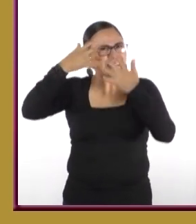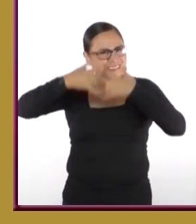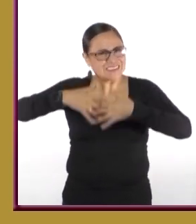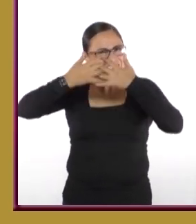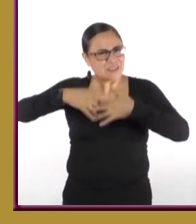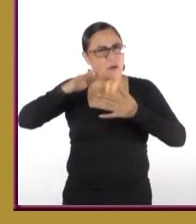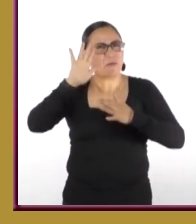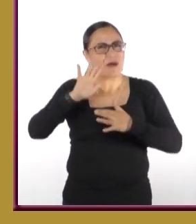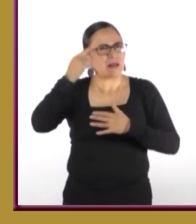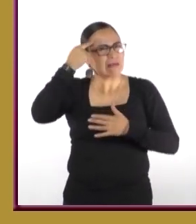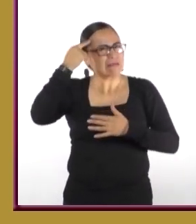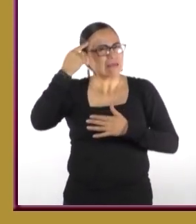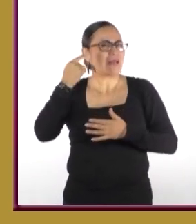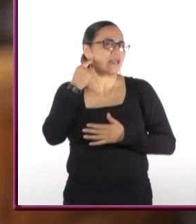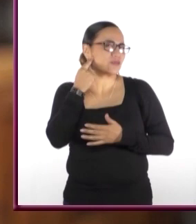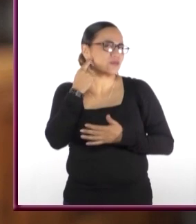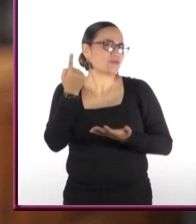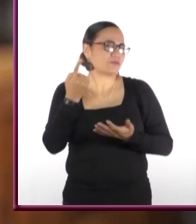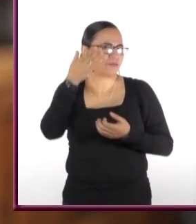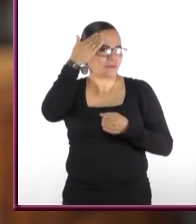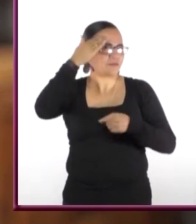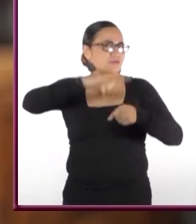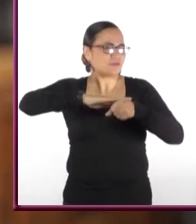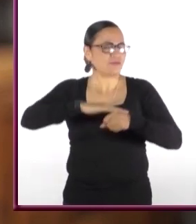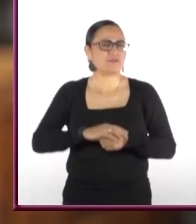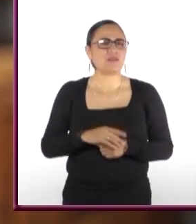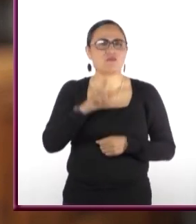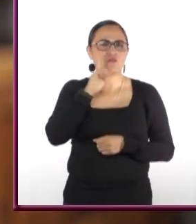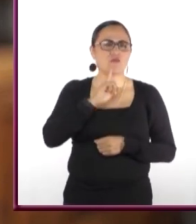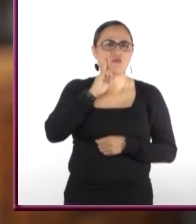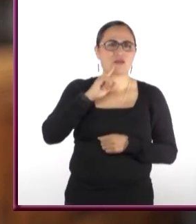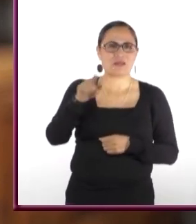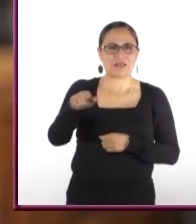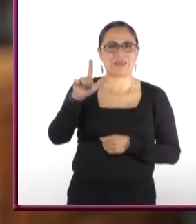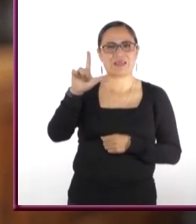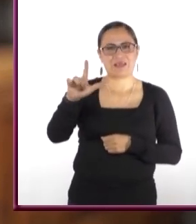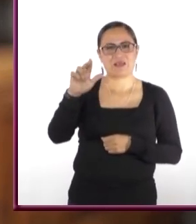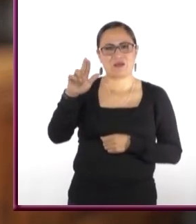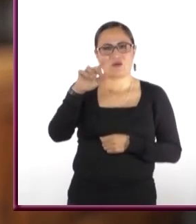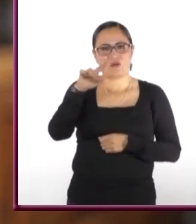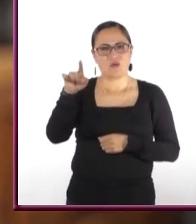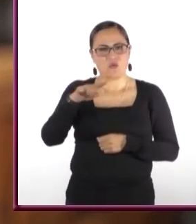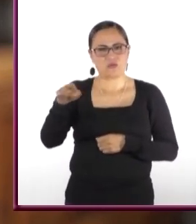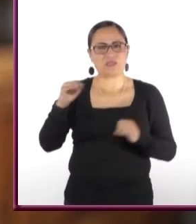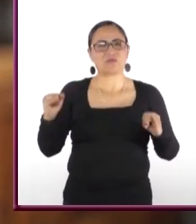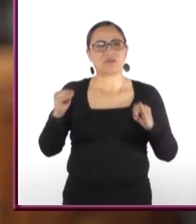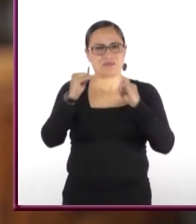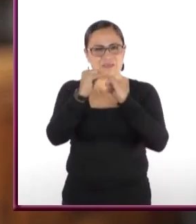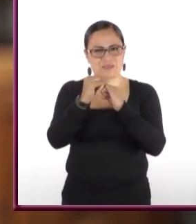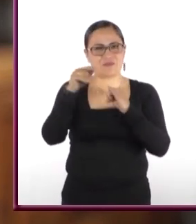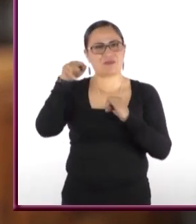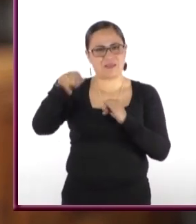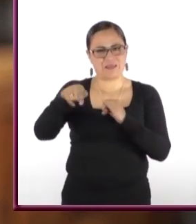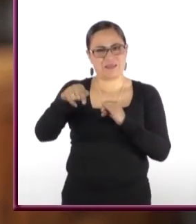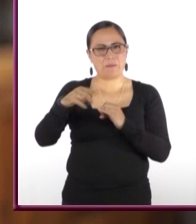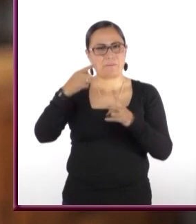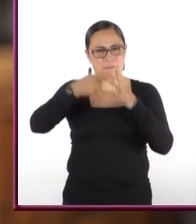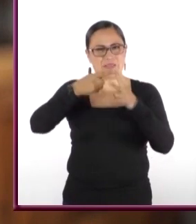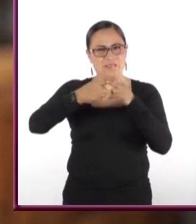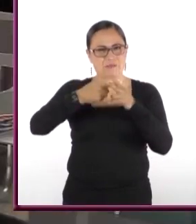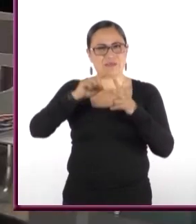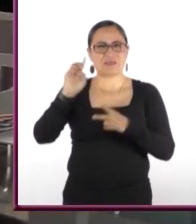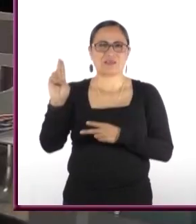cerebro siempre te escucha. Estamos con la doctora Luz de Teresa, investigadora del Instituto de Matemáticas de la